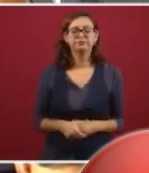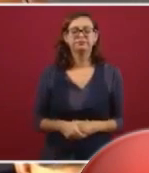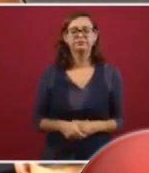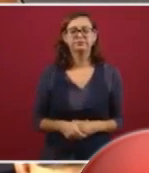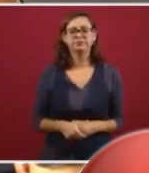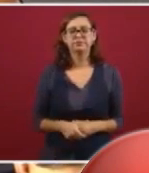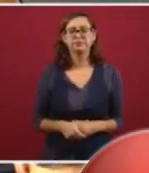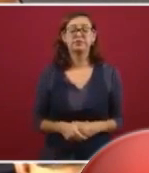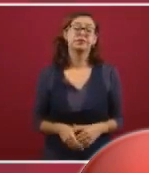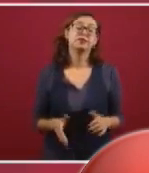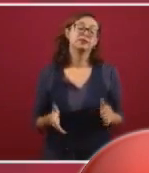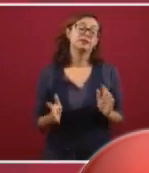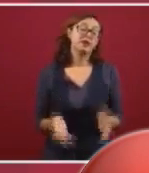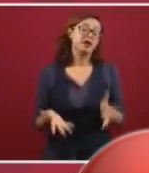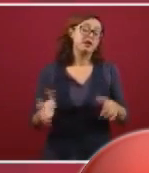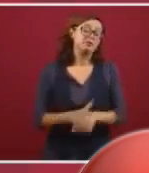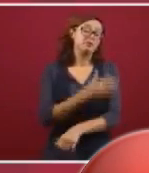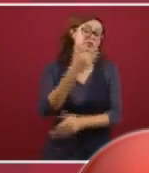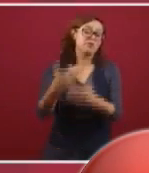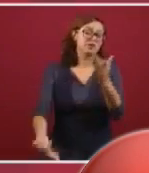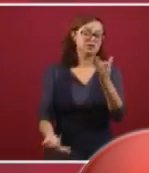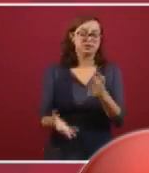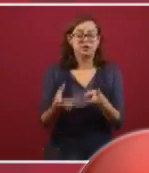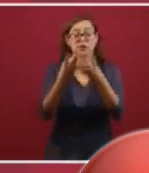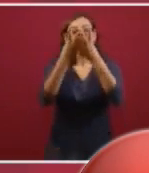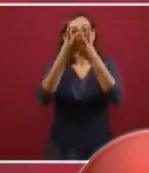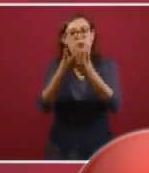Entonces ya se resolvió eso.